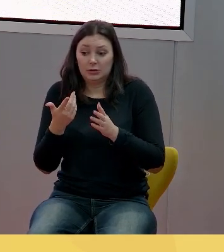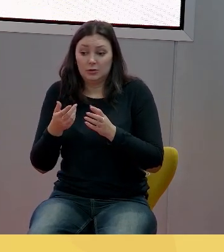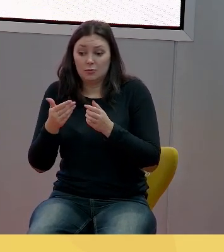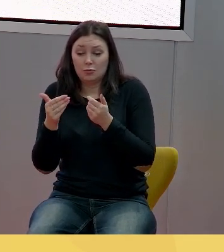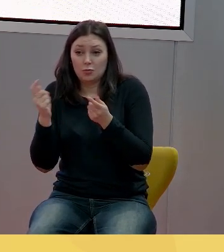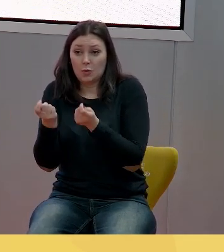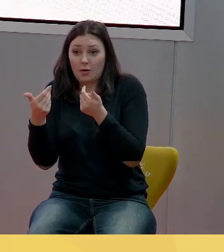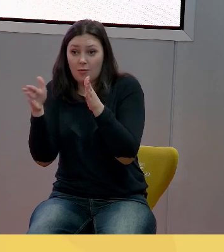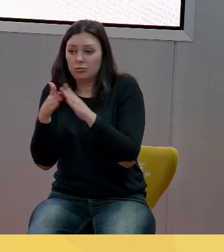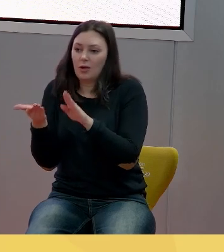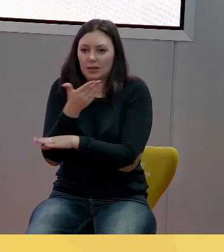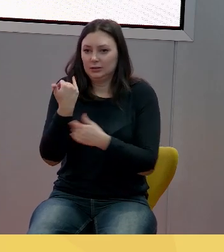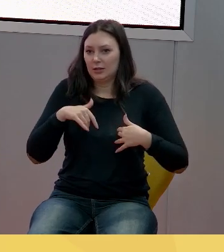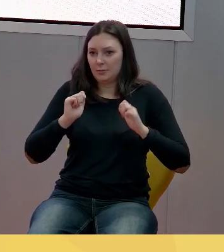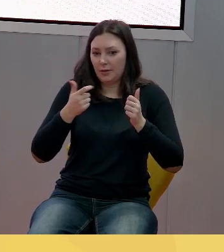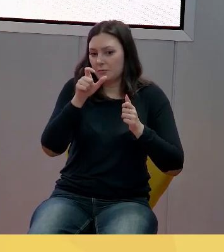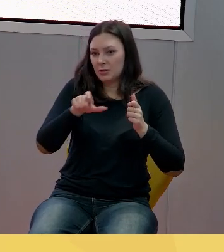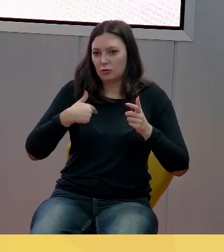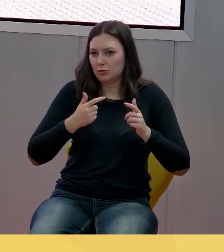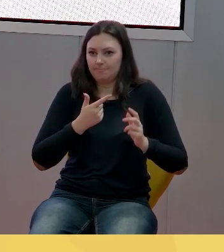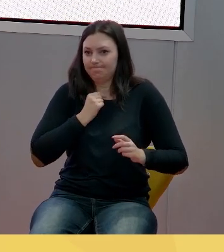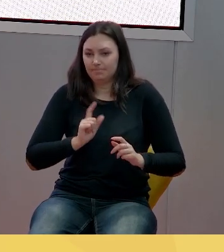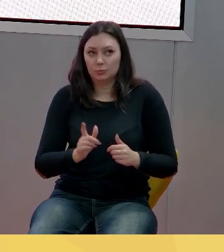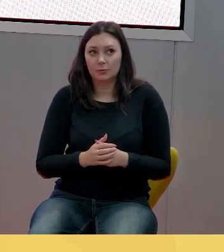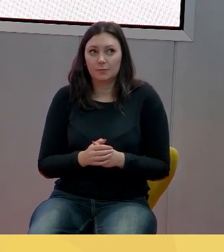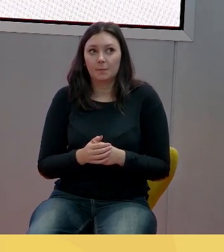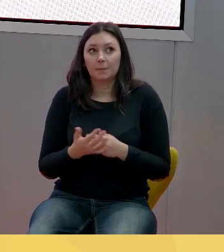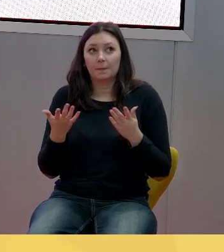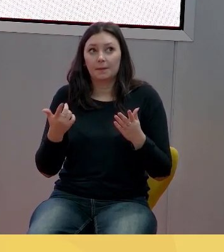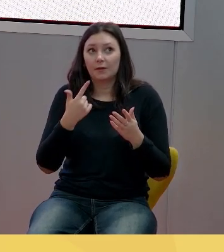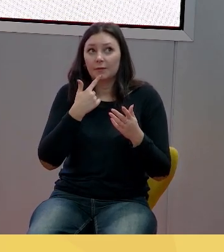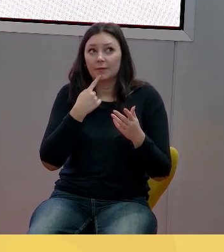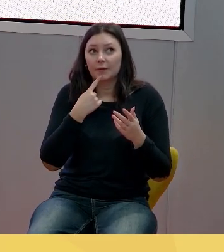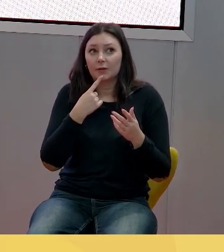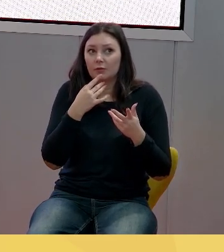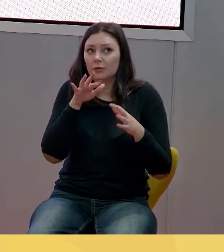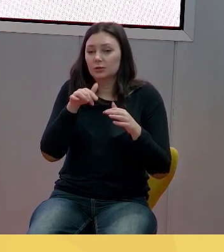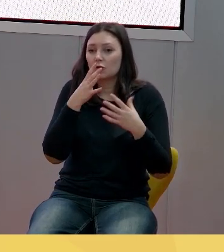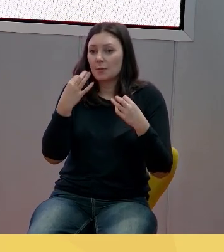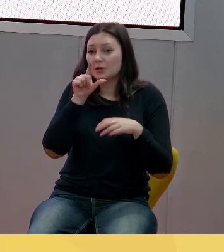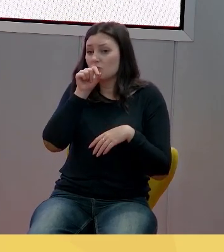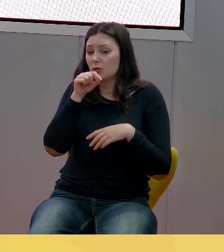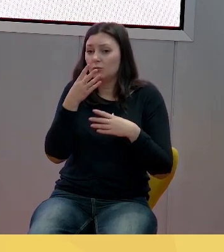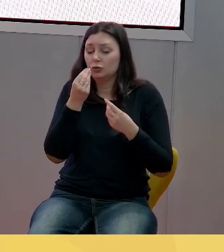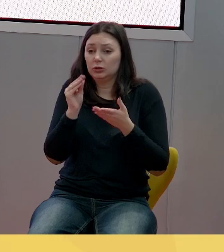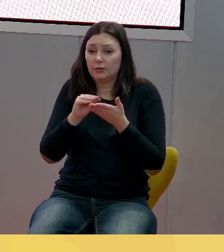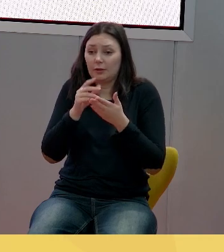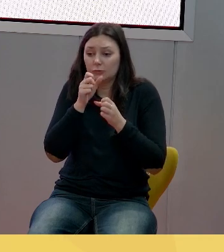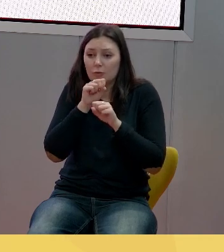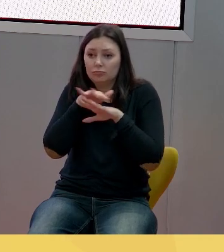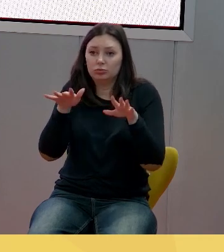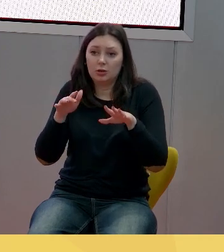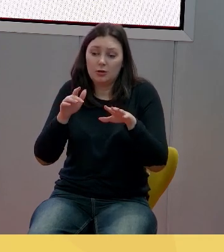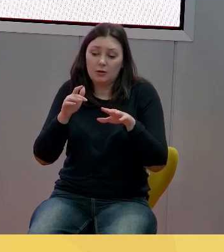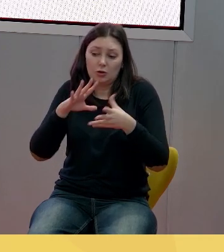Alejandra Caraballo, es un nombre transidentificado muy activo en Twitter y que es fuente de muchísimos bulos en muchos campos diferentes. En